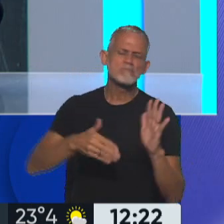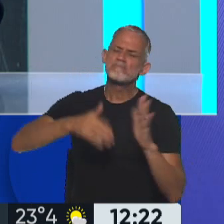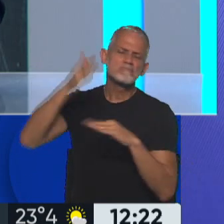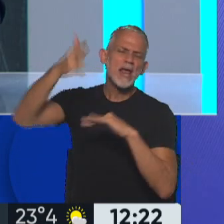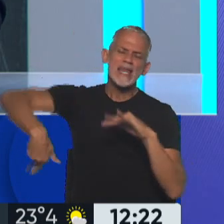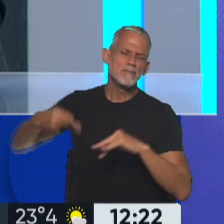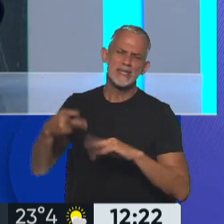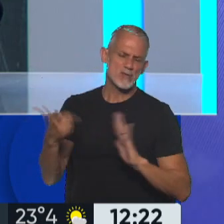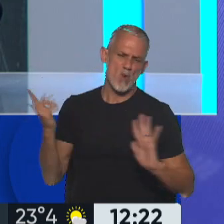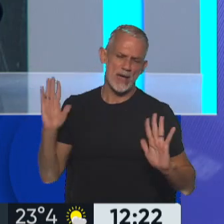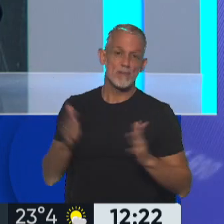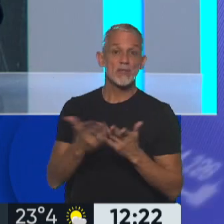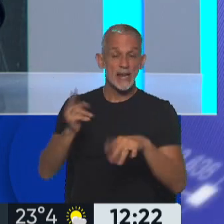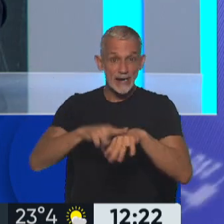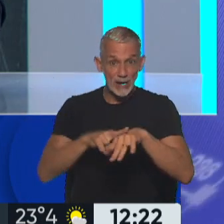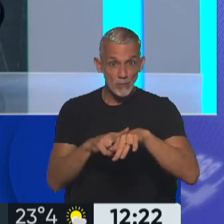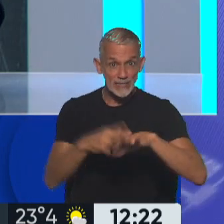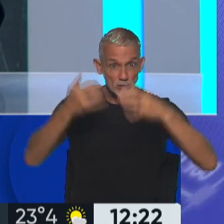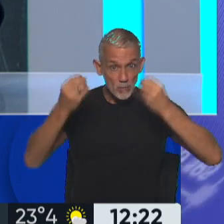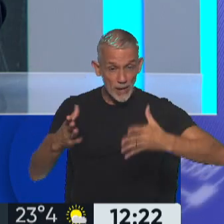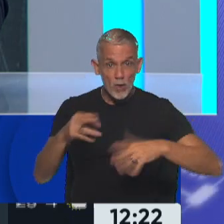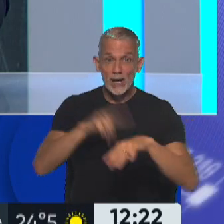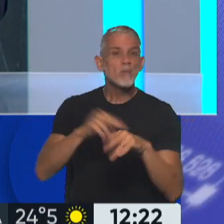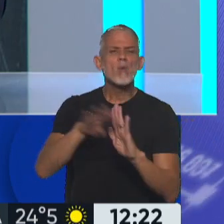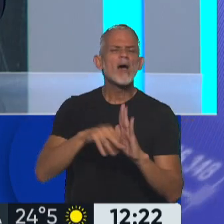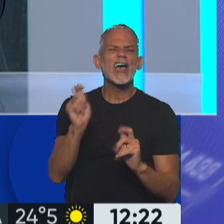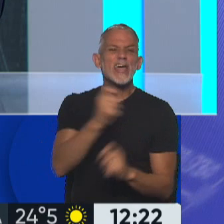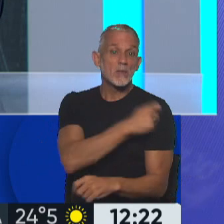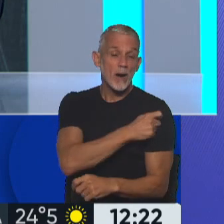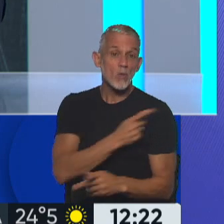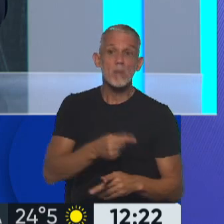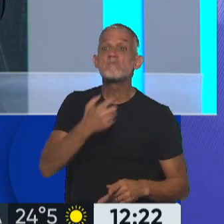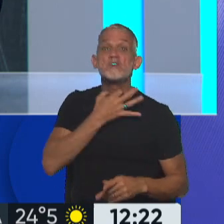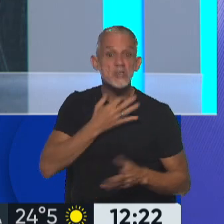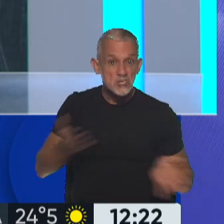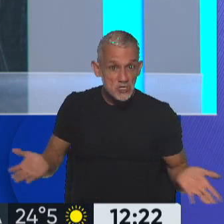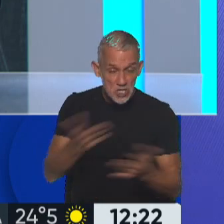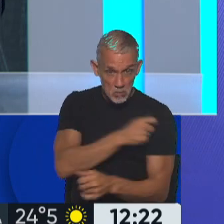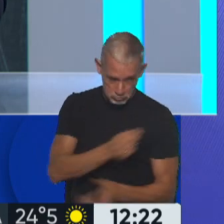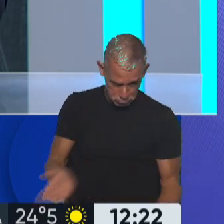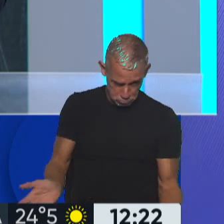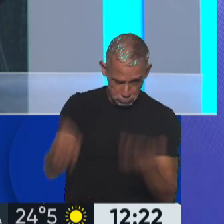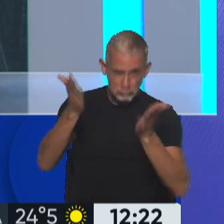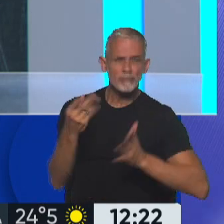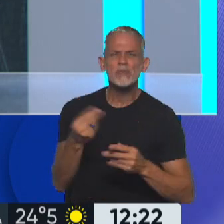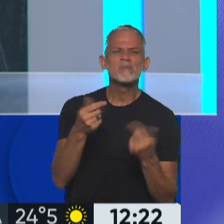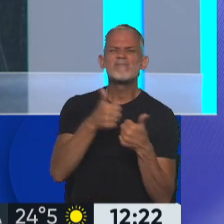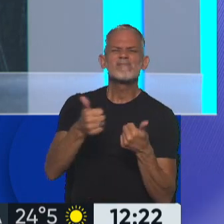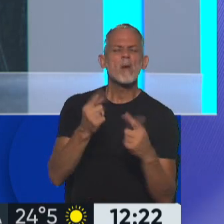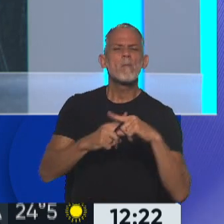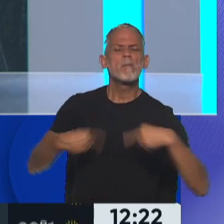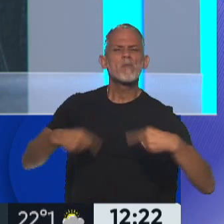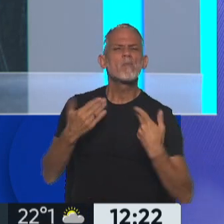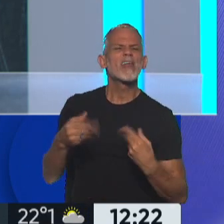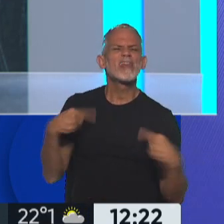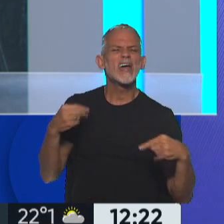edad. Entonces acá la recomendación más razonable es que quien quiera se vacune. Sí. ¿Qué beneficio va a tener quien se